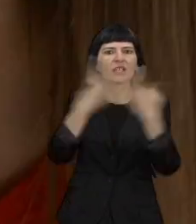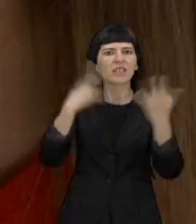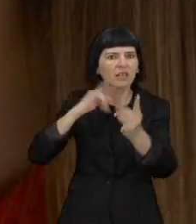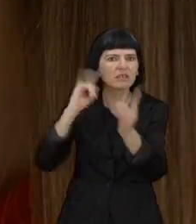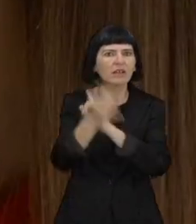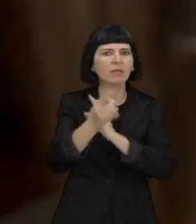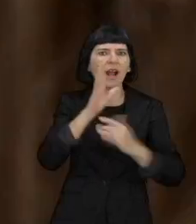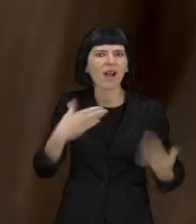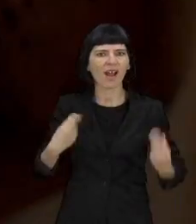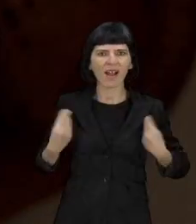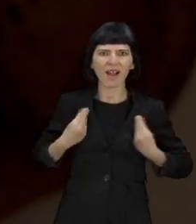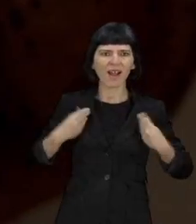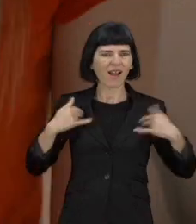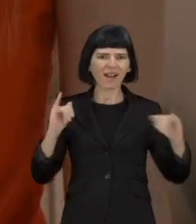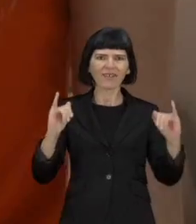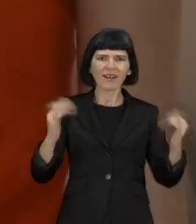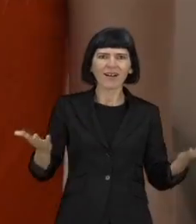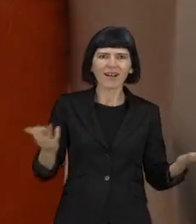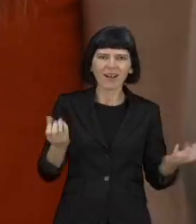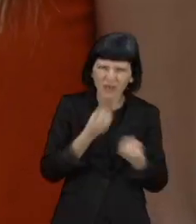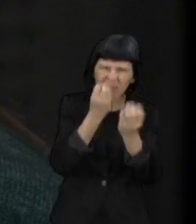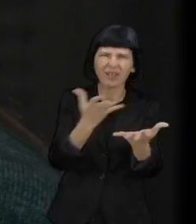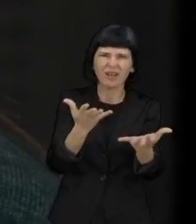llamamos al 016. Ahora vivo mi vida.